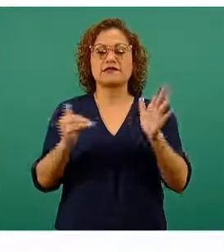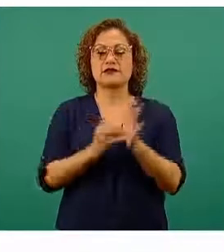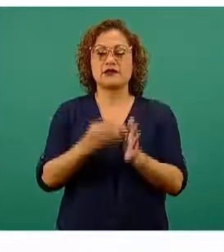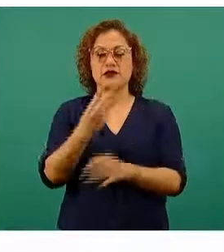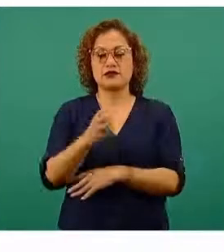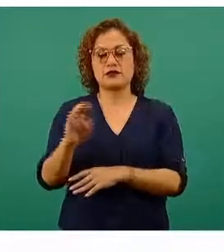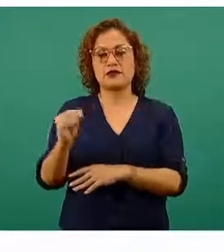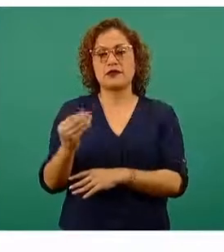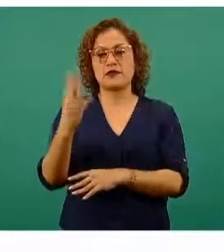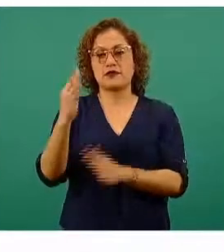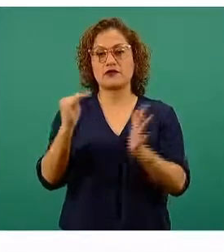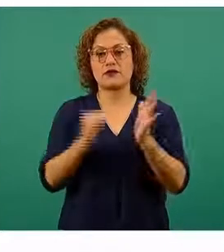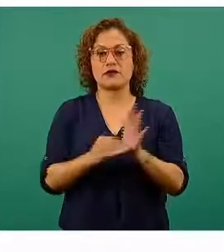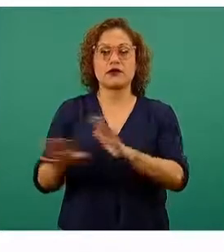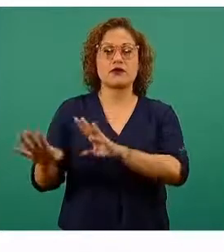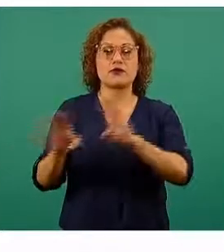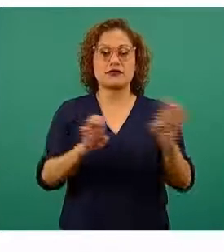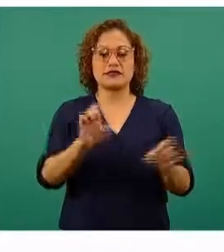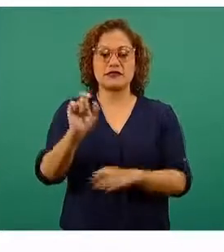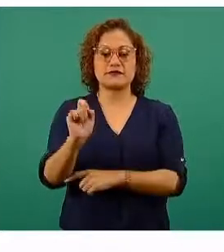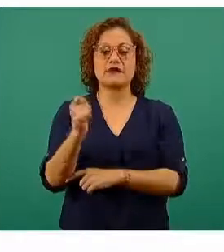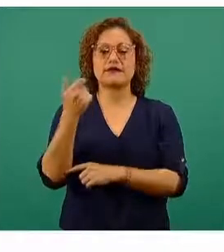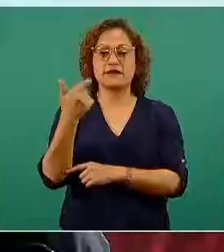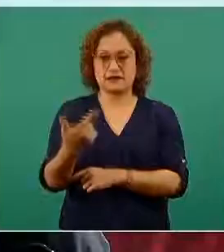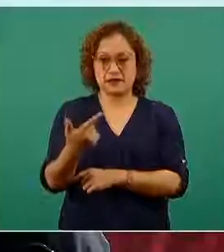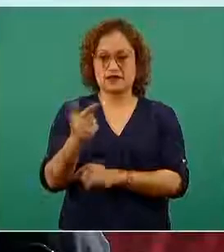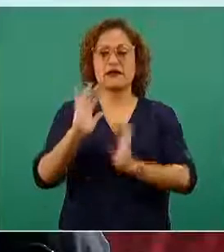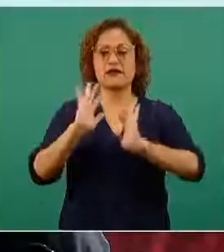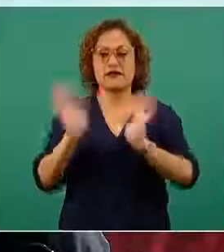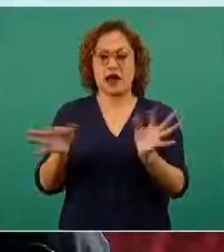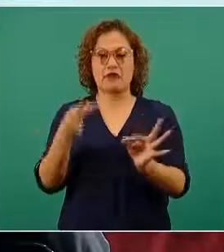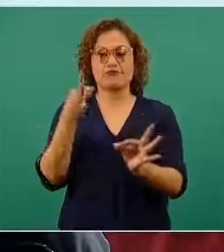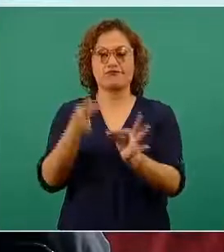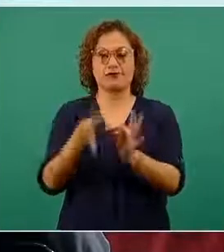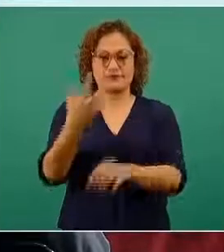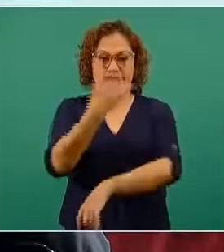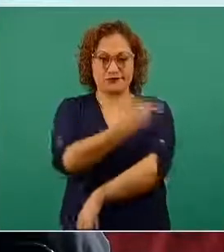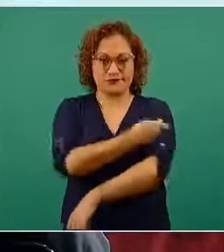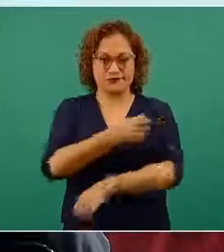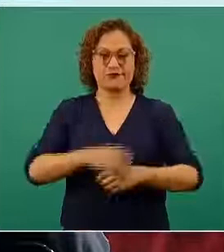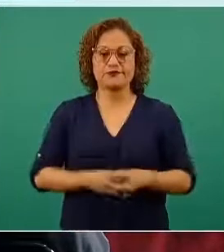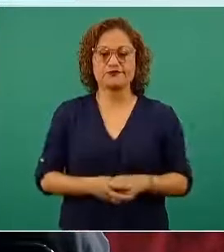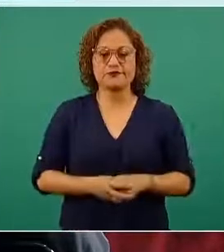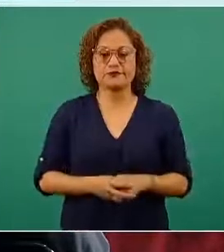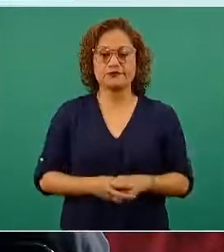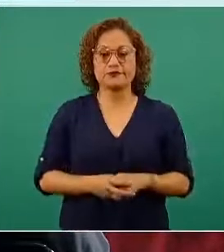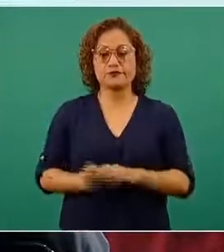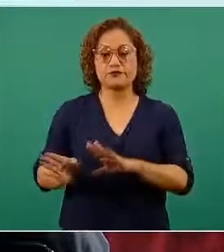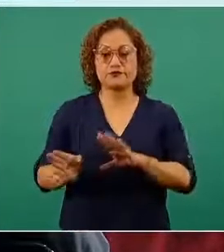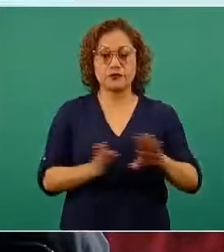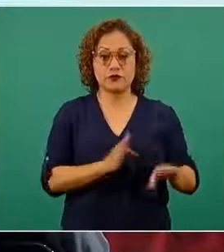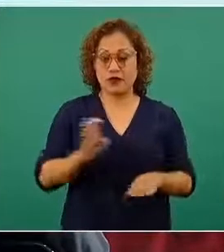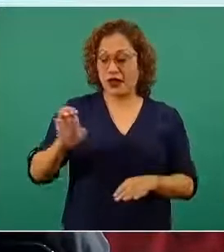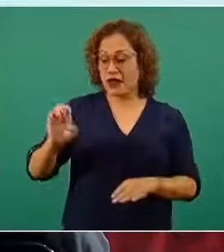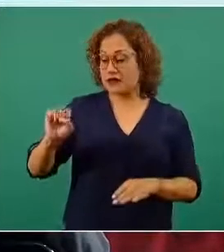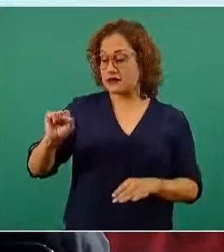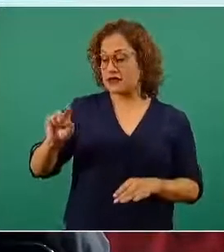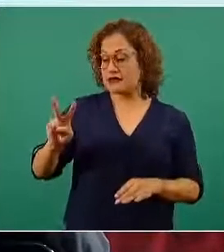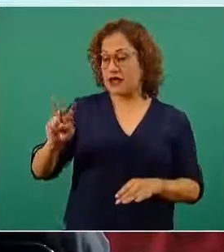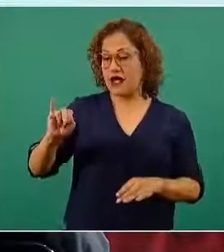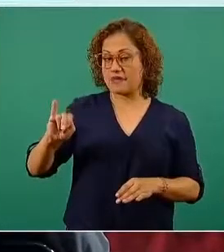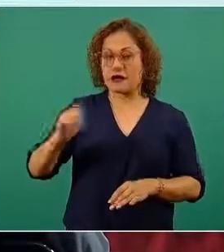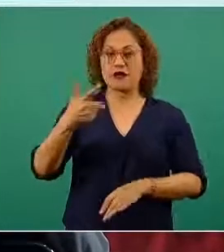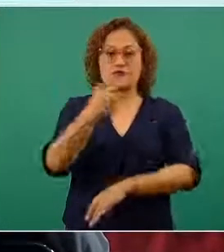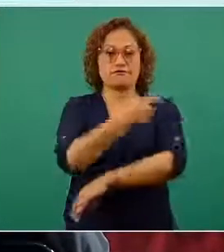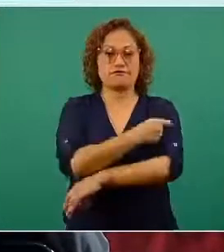10,394,927 ya han sido vacunadas. La siguiente, por favor. Los ESAVIS, eventos supuestamente asociados a